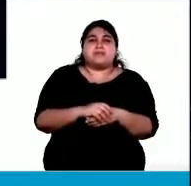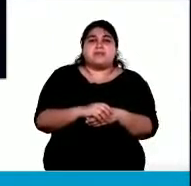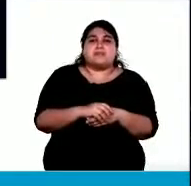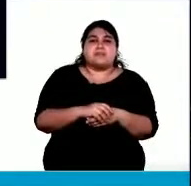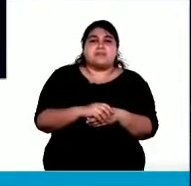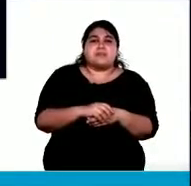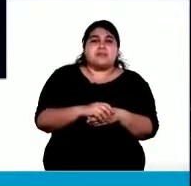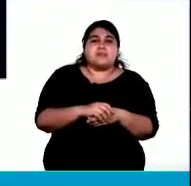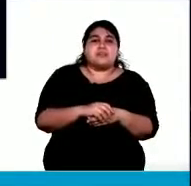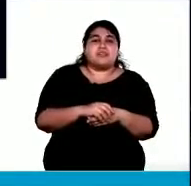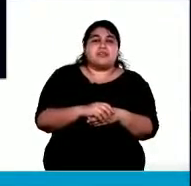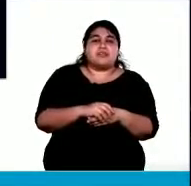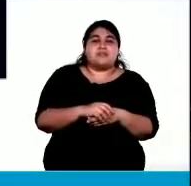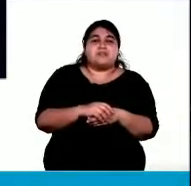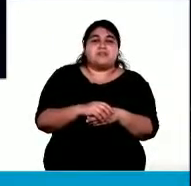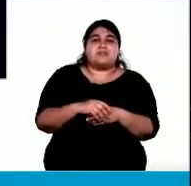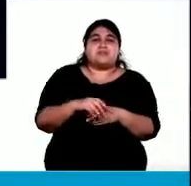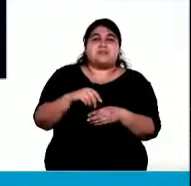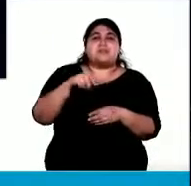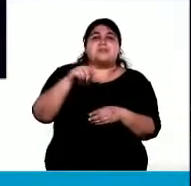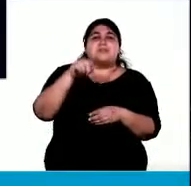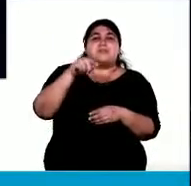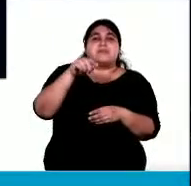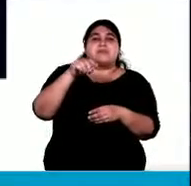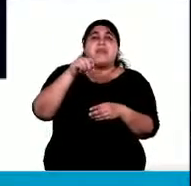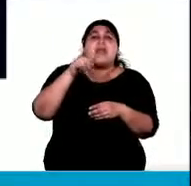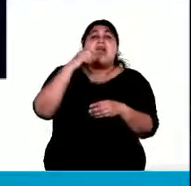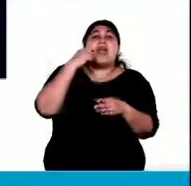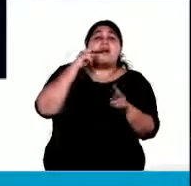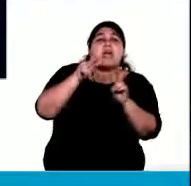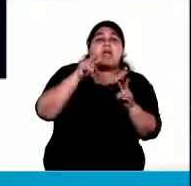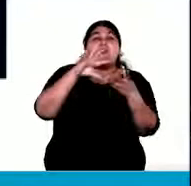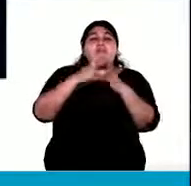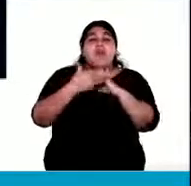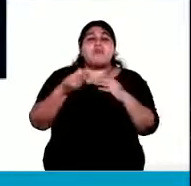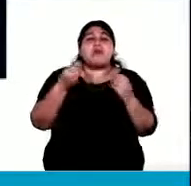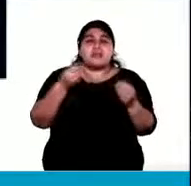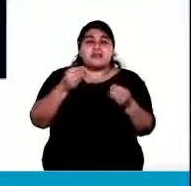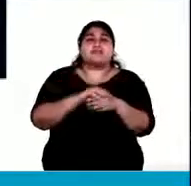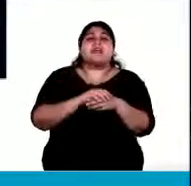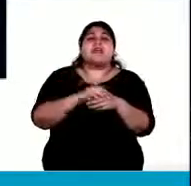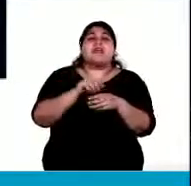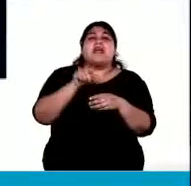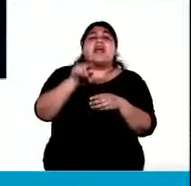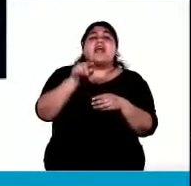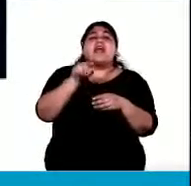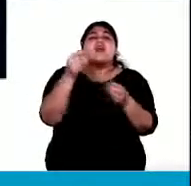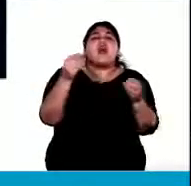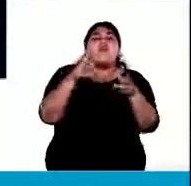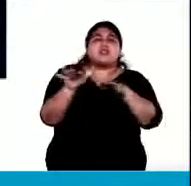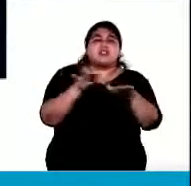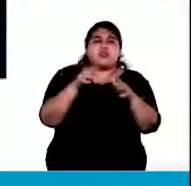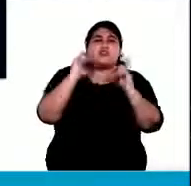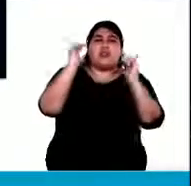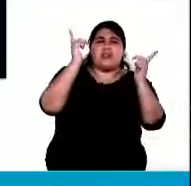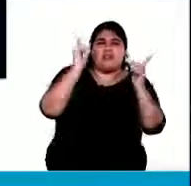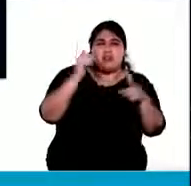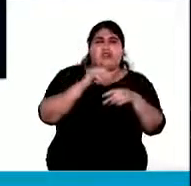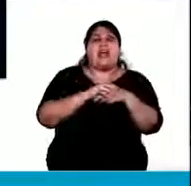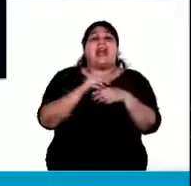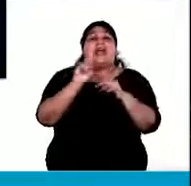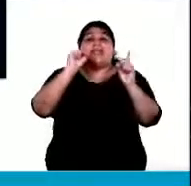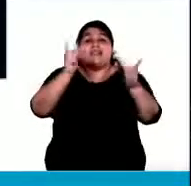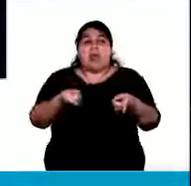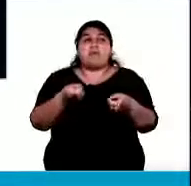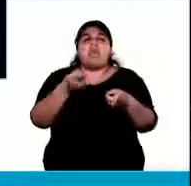la incertidumbre. Bullrich pedía crear argentinos capaces de vivir en la incertidumbre y disfrutarla.